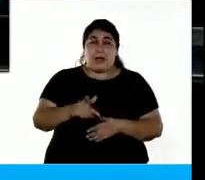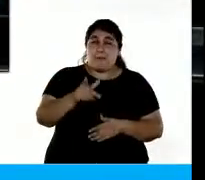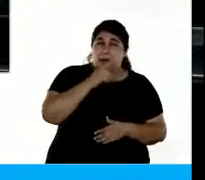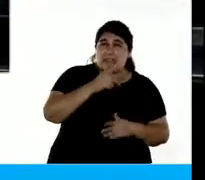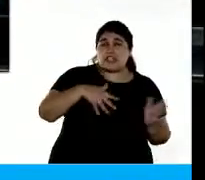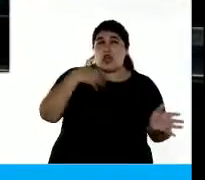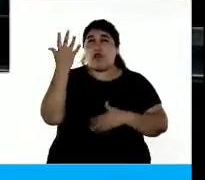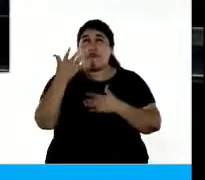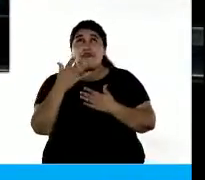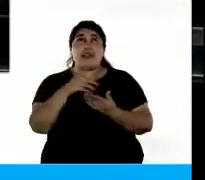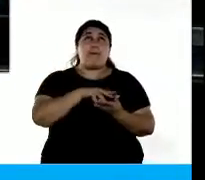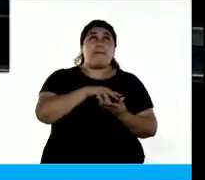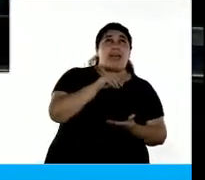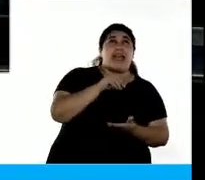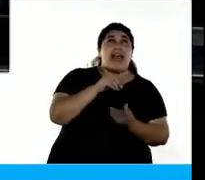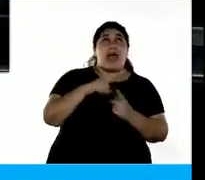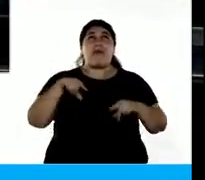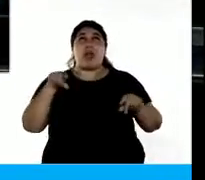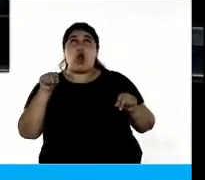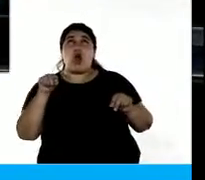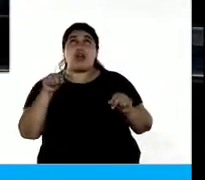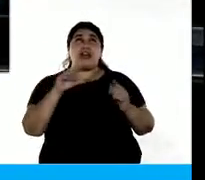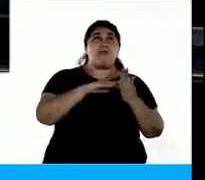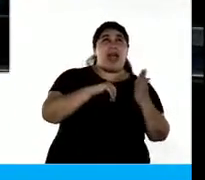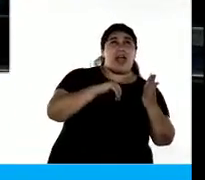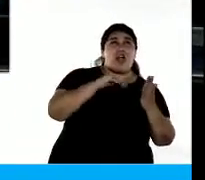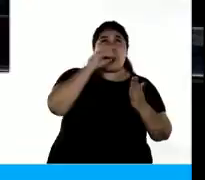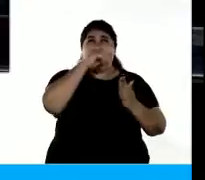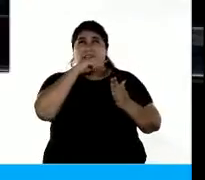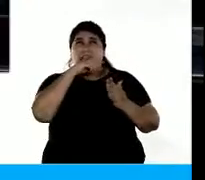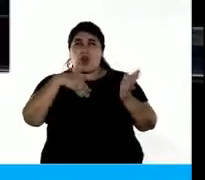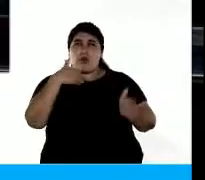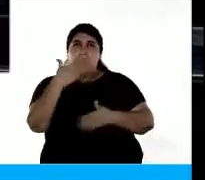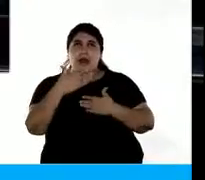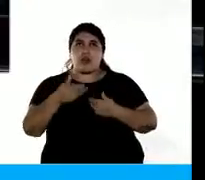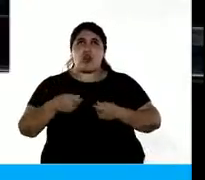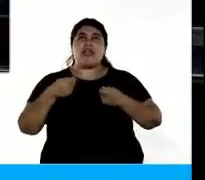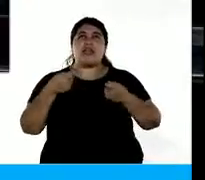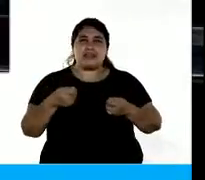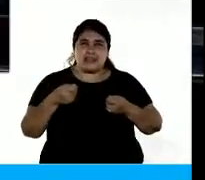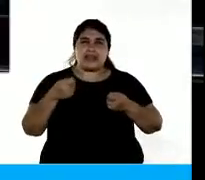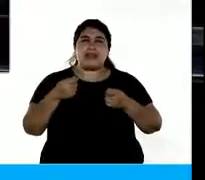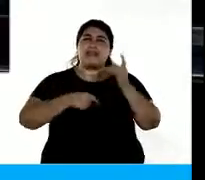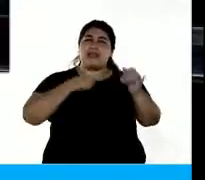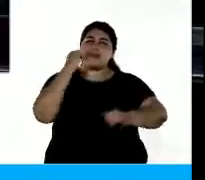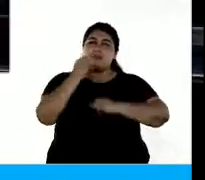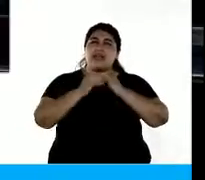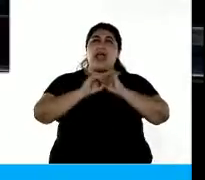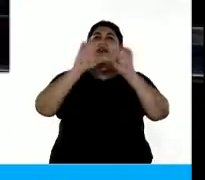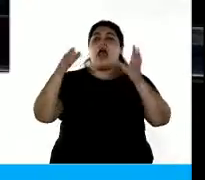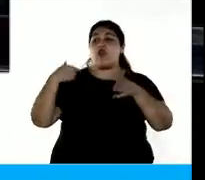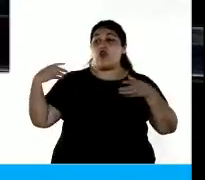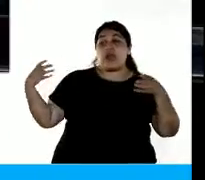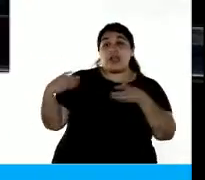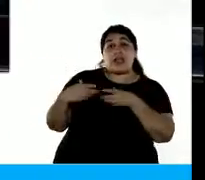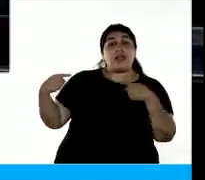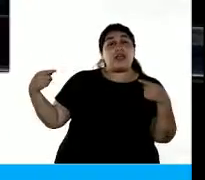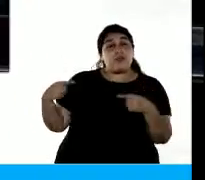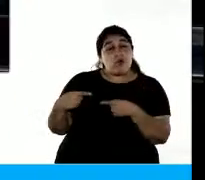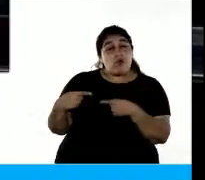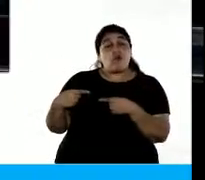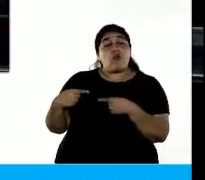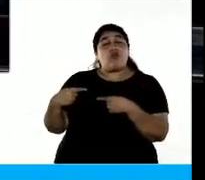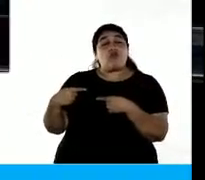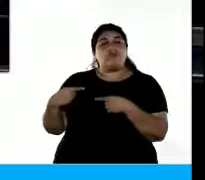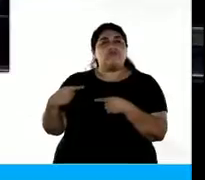y se mezclan blanco sobre negro intentaré clarificar que hizo la oposición hasta ahora y por qué